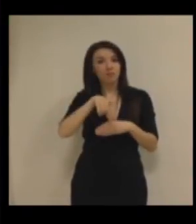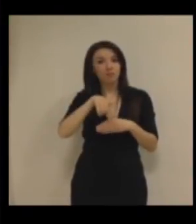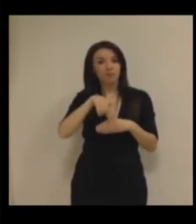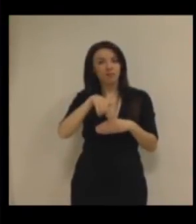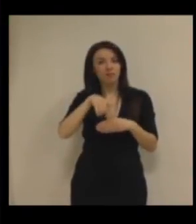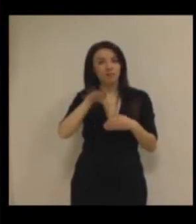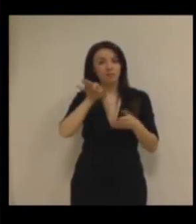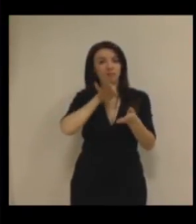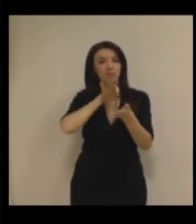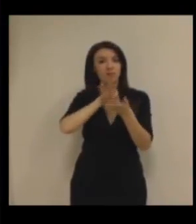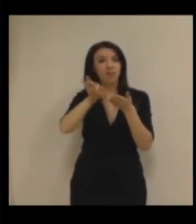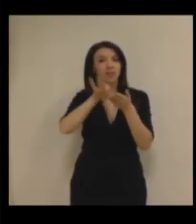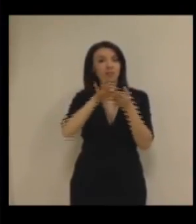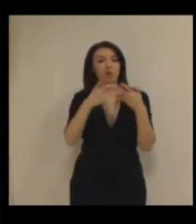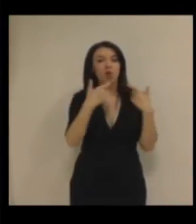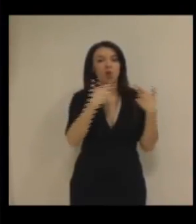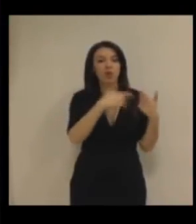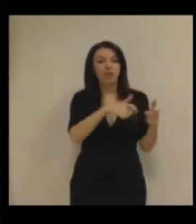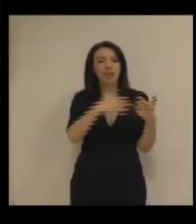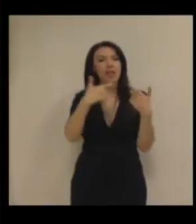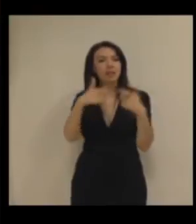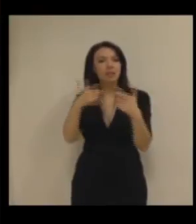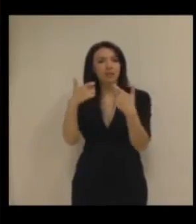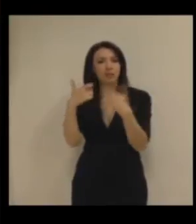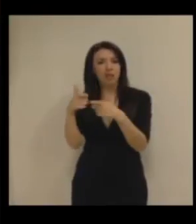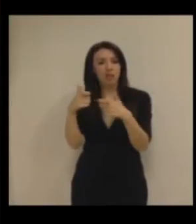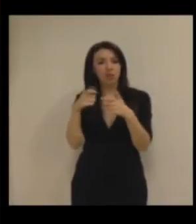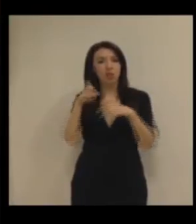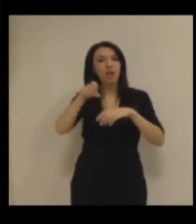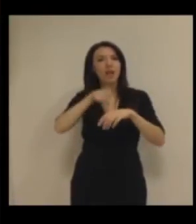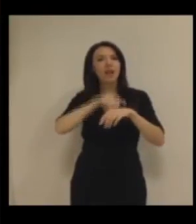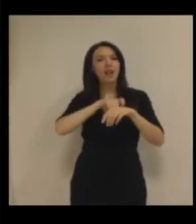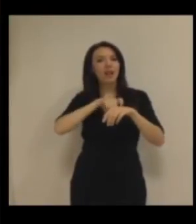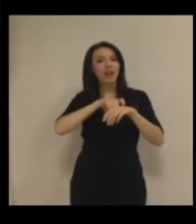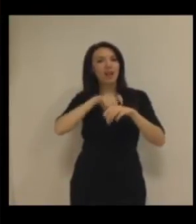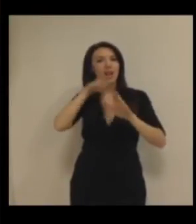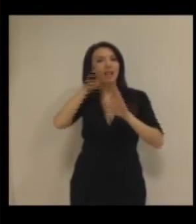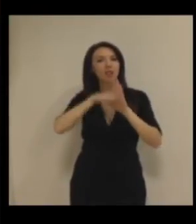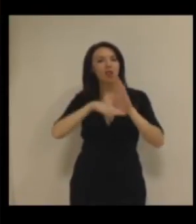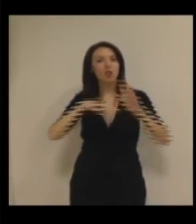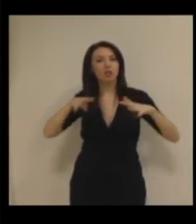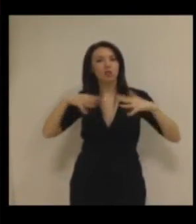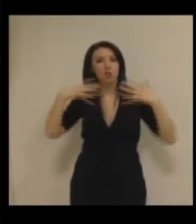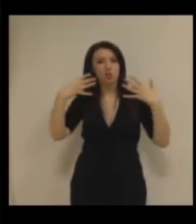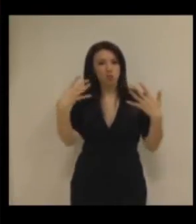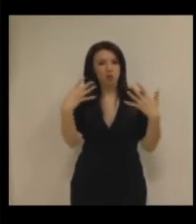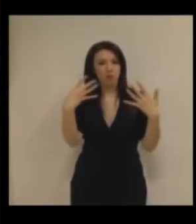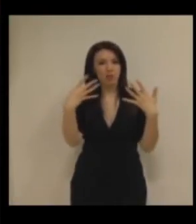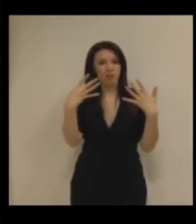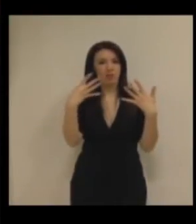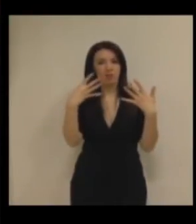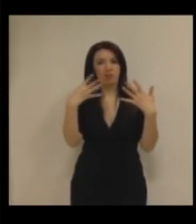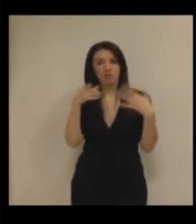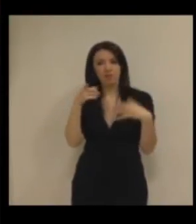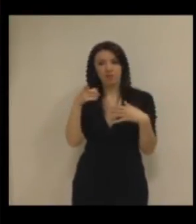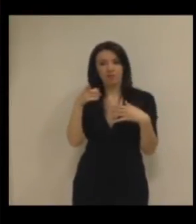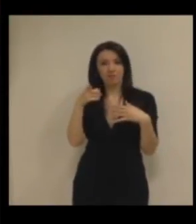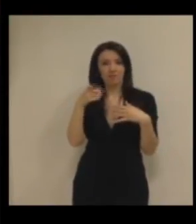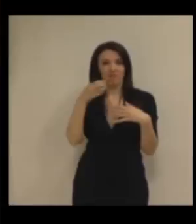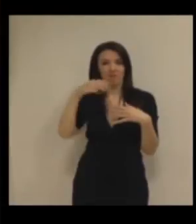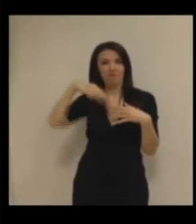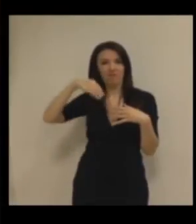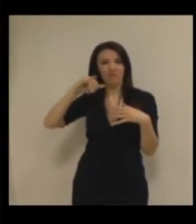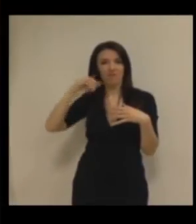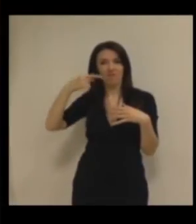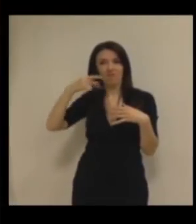los servicios vienen clasificados, paquetizados en 9 categorías, que bueno, Miguel Ángel, el profesor Miguel